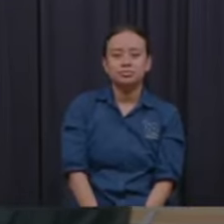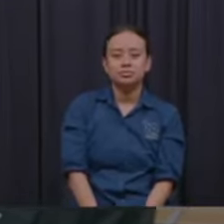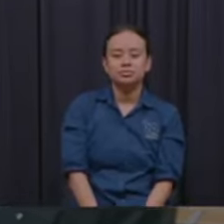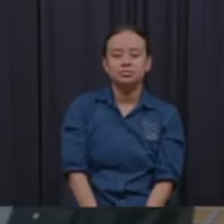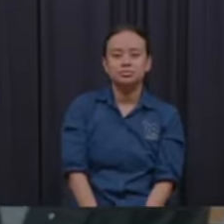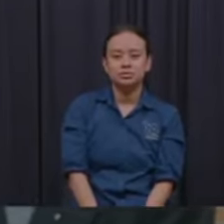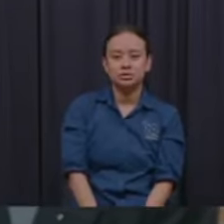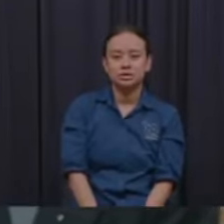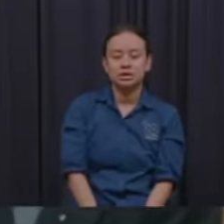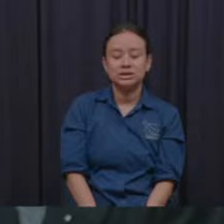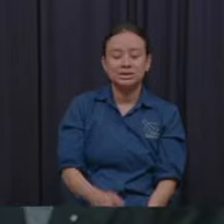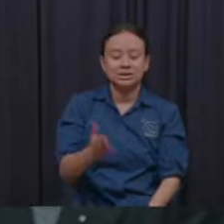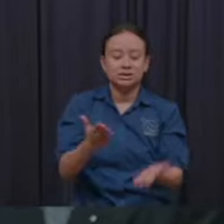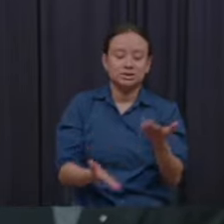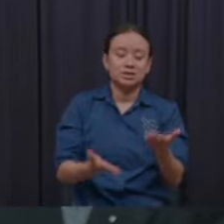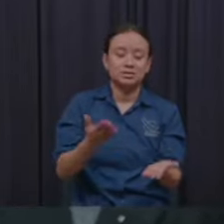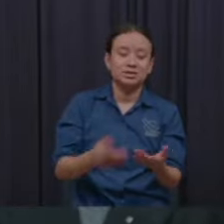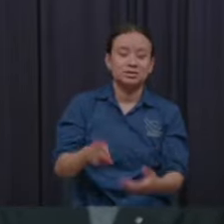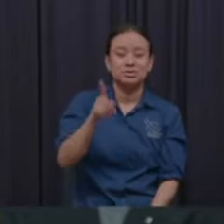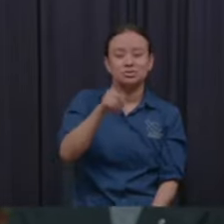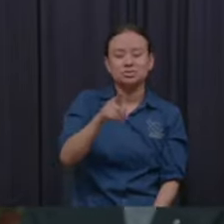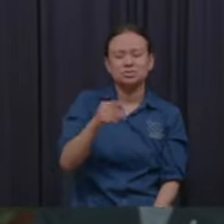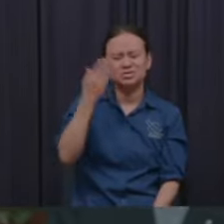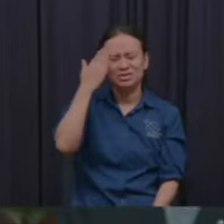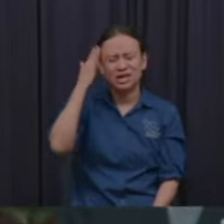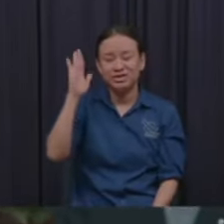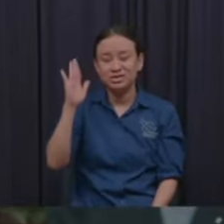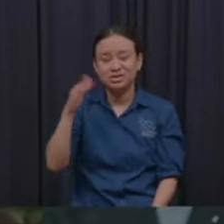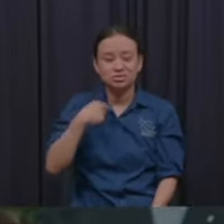Quizá usted está batallando ahí en su silla, ahí donde está,